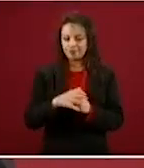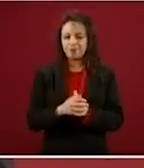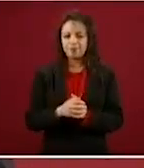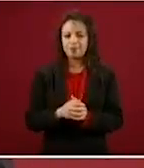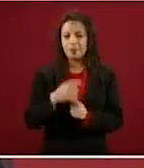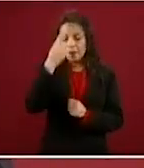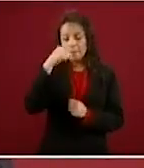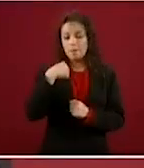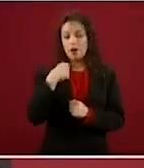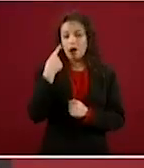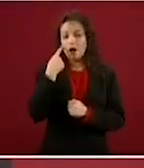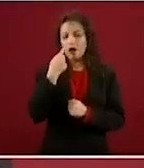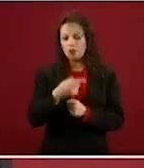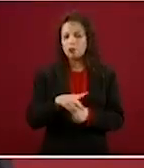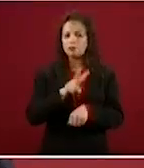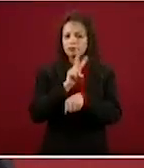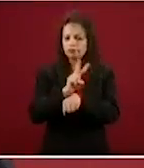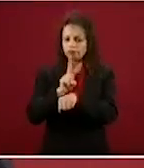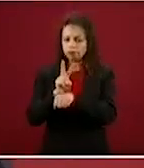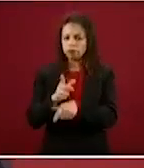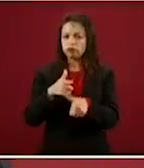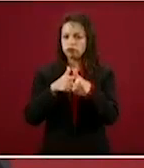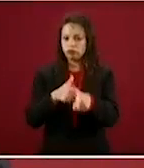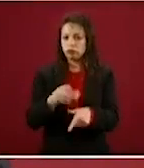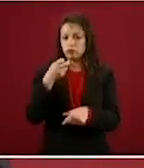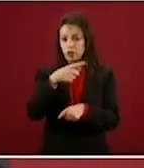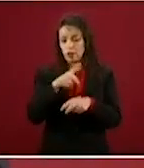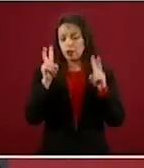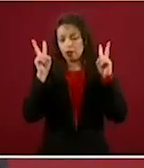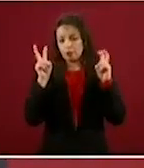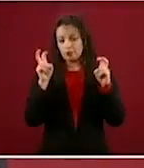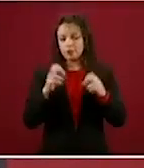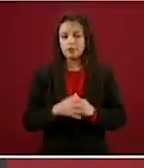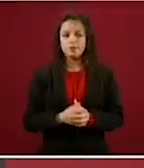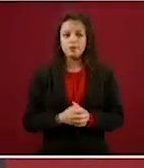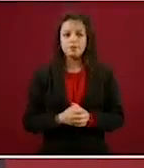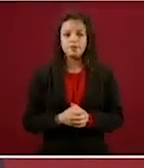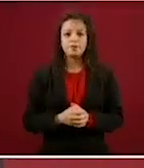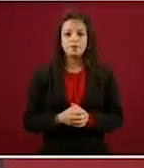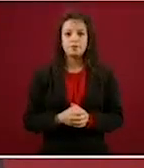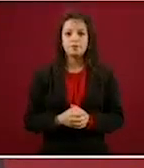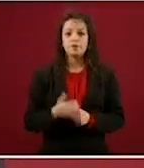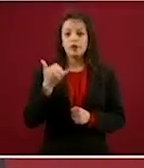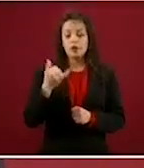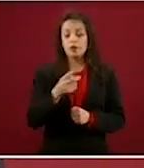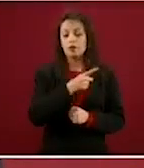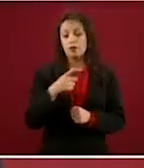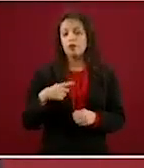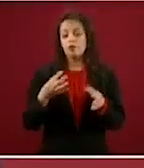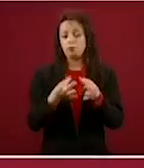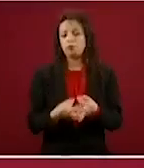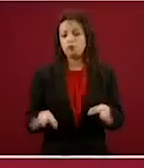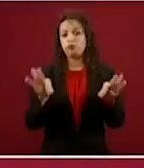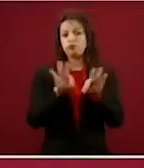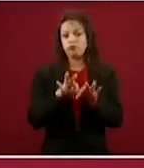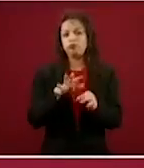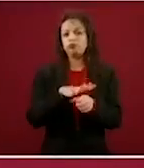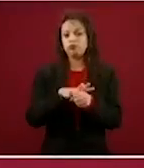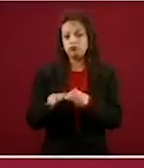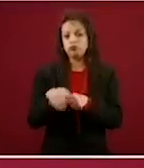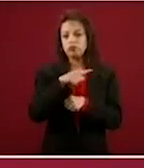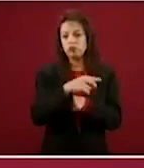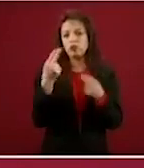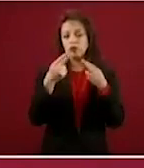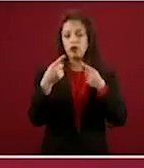aseveró que es suficiente con el marco legal que existe actualmente por lo que no hace falta una gran reforma político-electoral